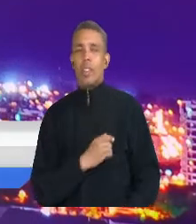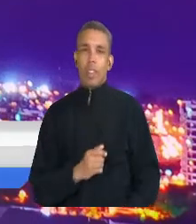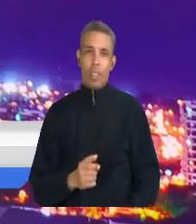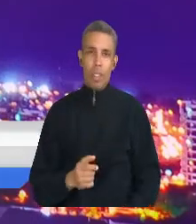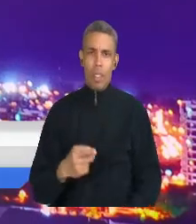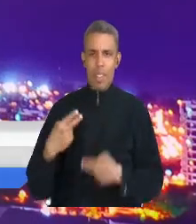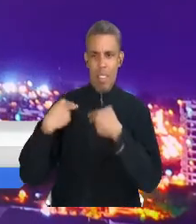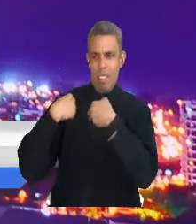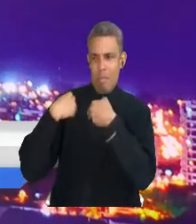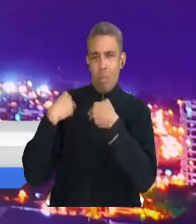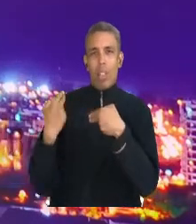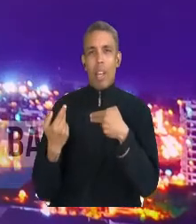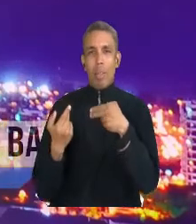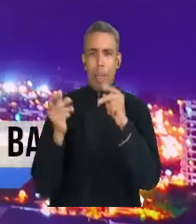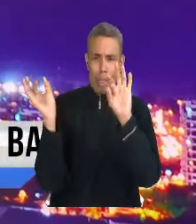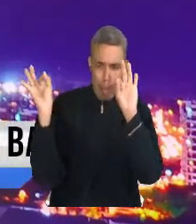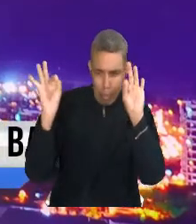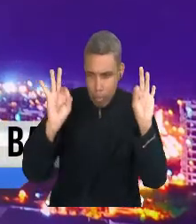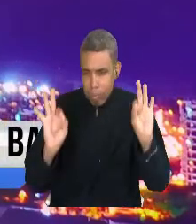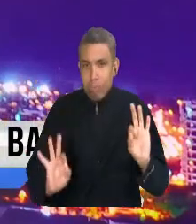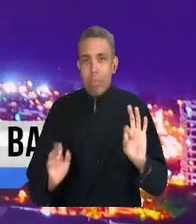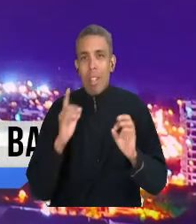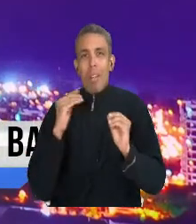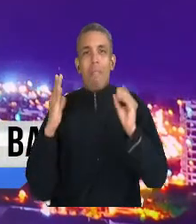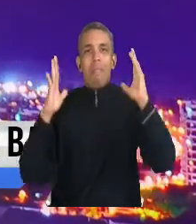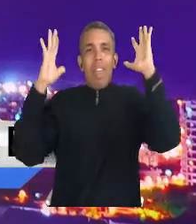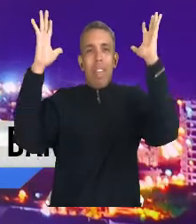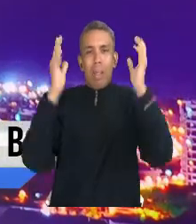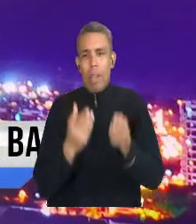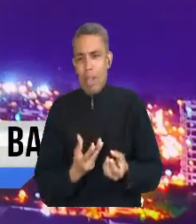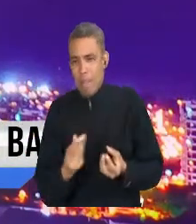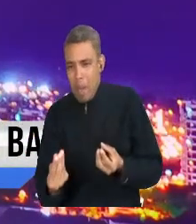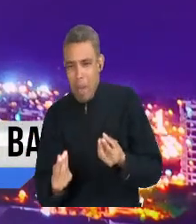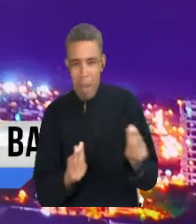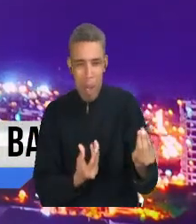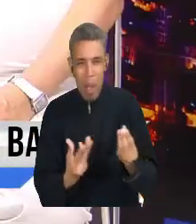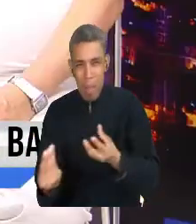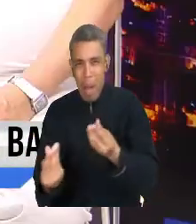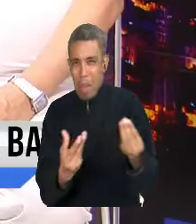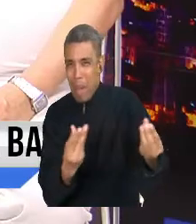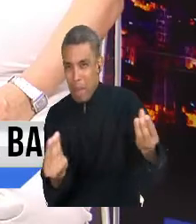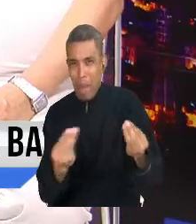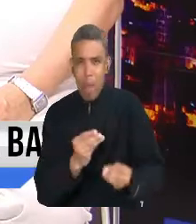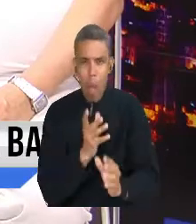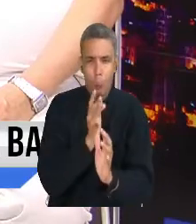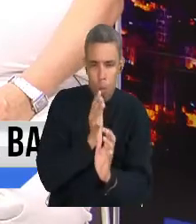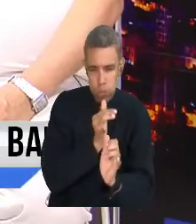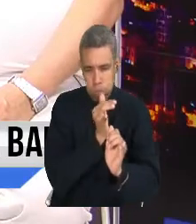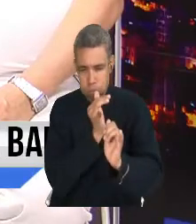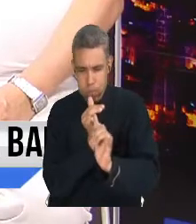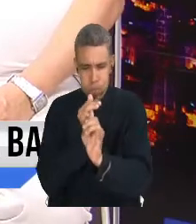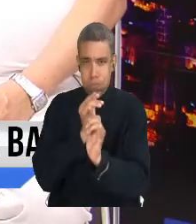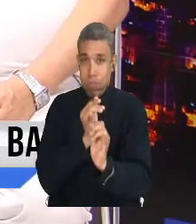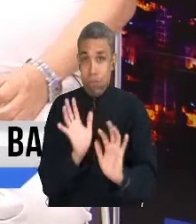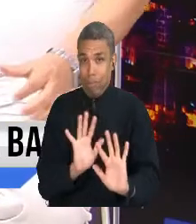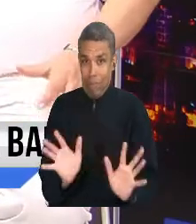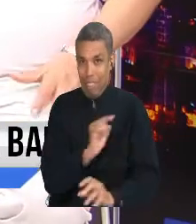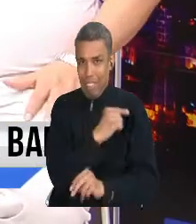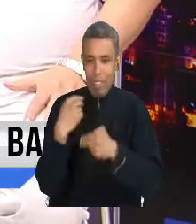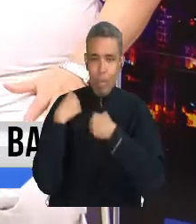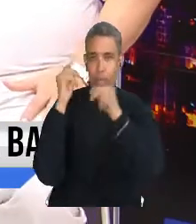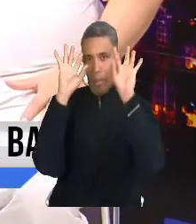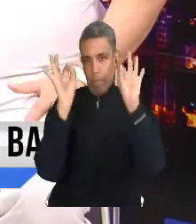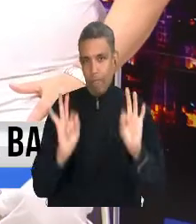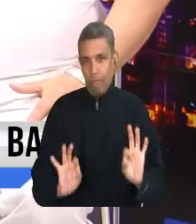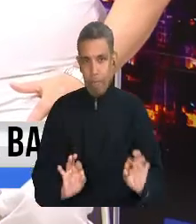tiene la responsabilidad de esta nueva versión del Festival Nacional de Bandas Folclóricas. José, ¿lista la programación? Lista la